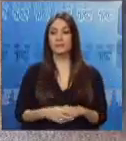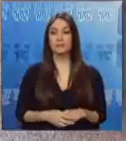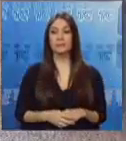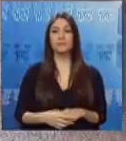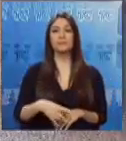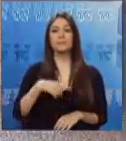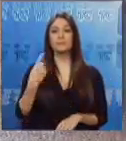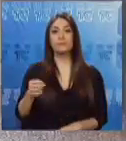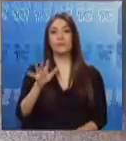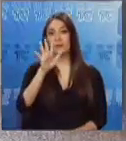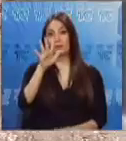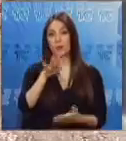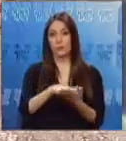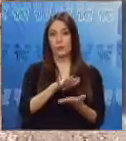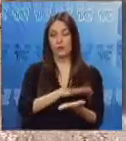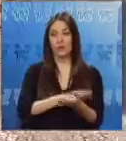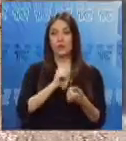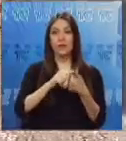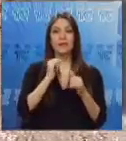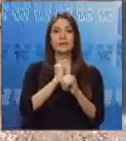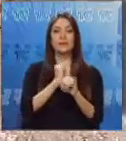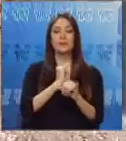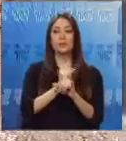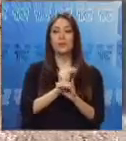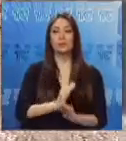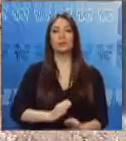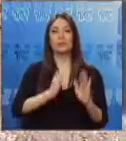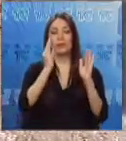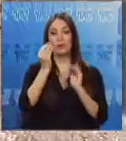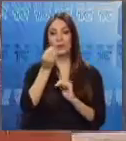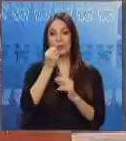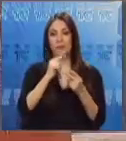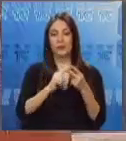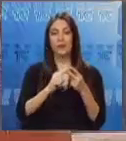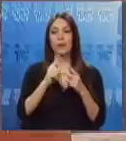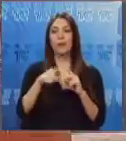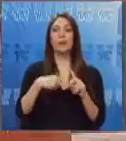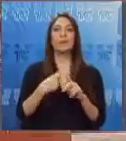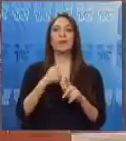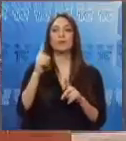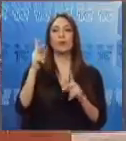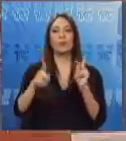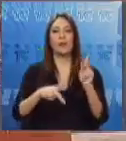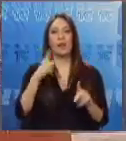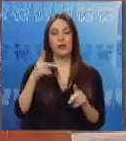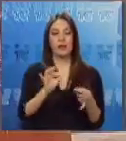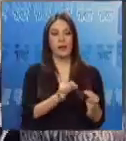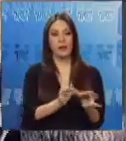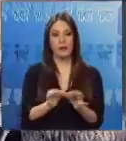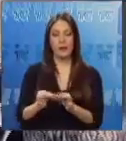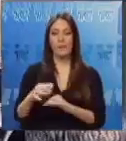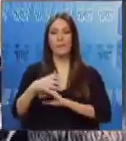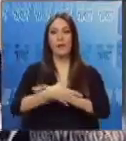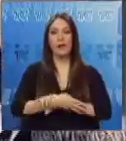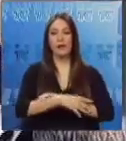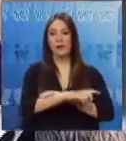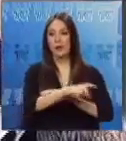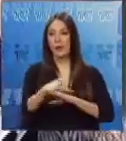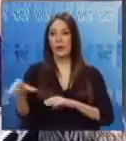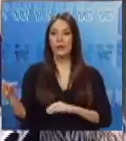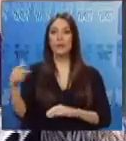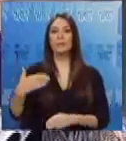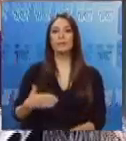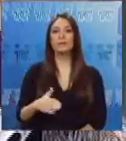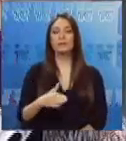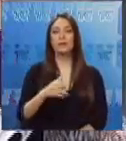otros 5 proyectos están el Instituto y Plaza Gastronómica, la recuperación de la playa, el malecón y facilidades pesqueras